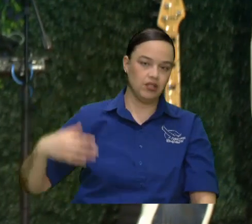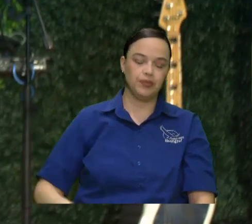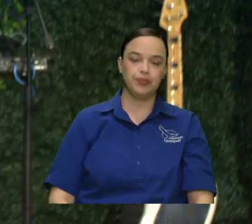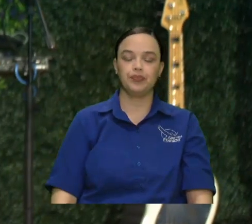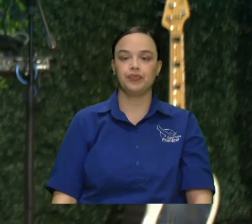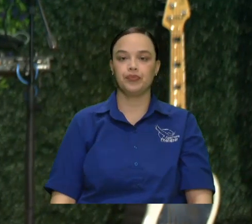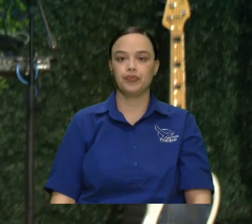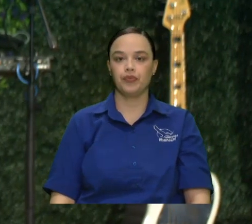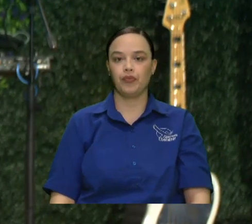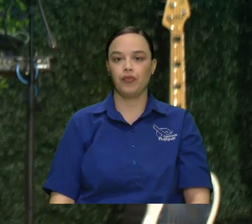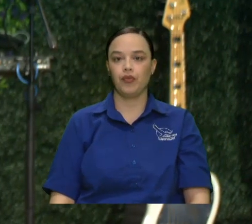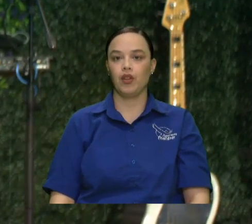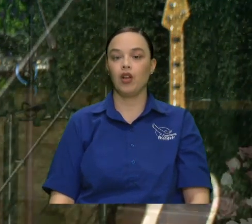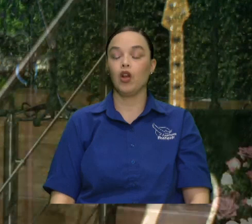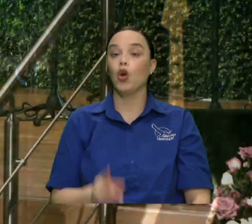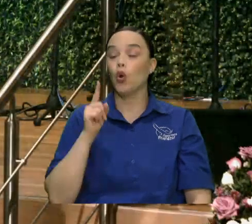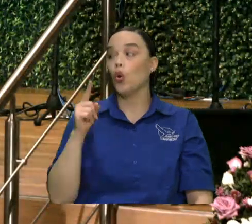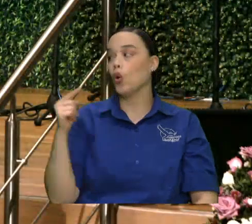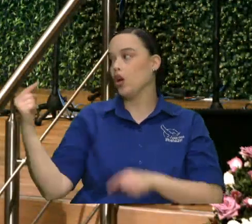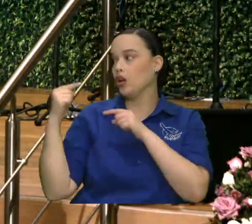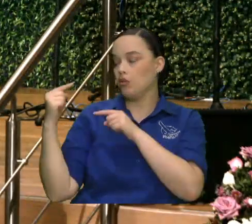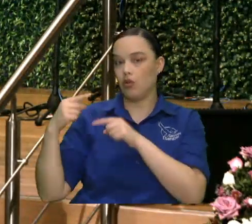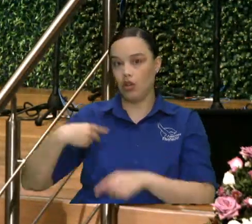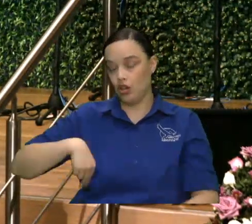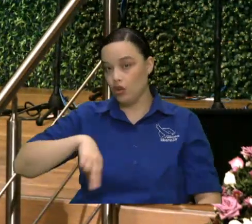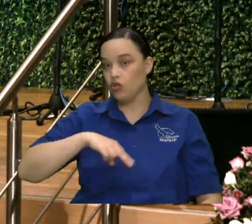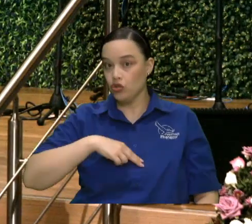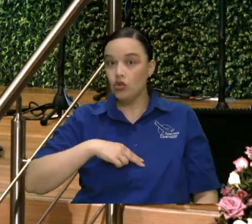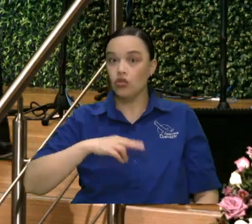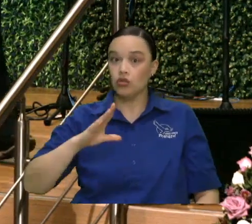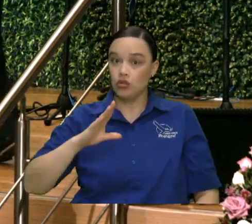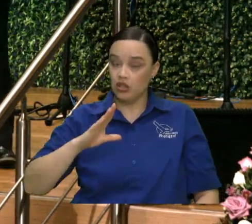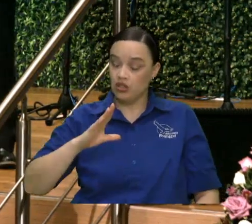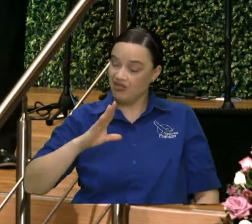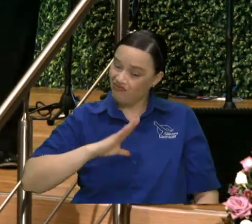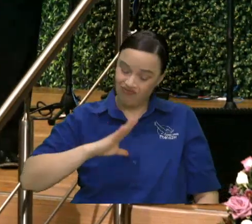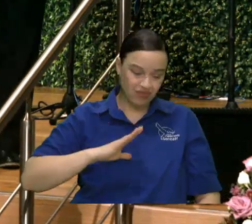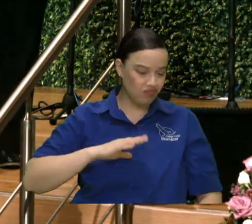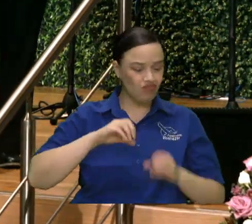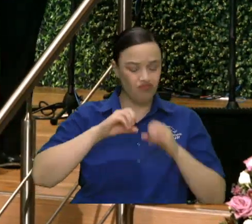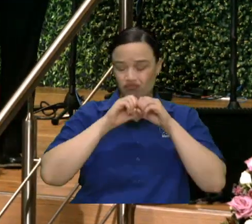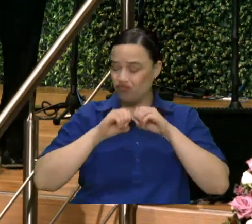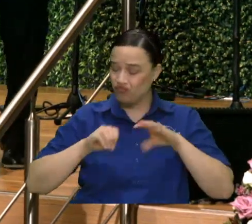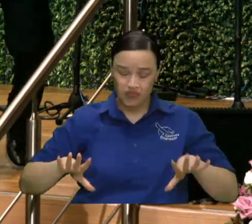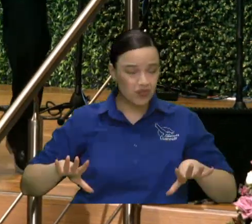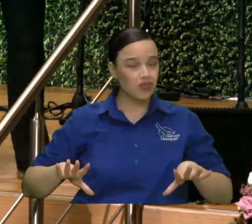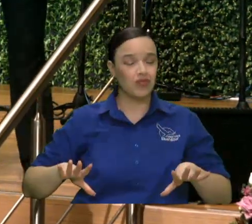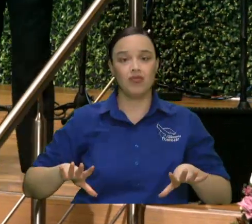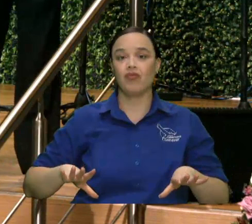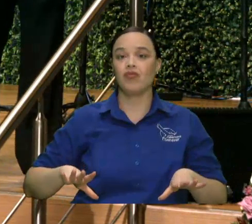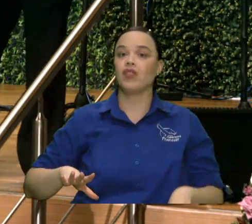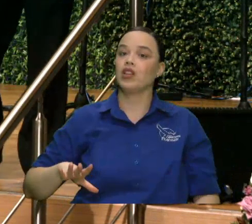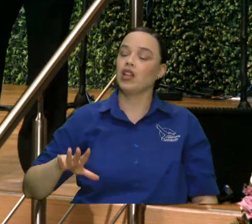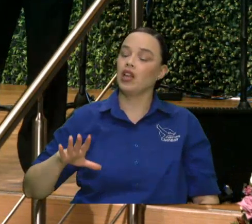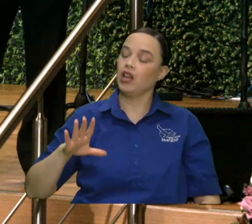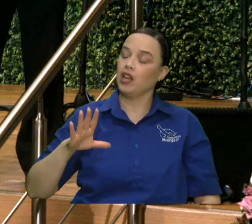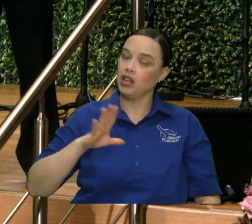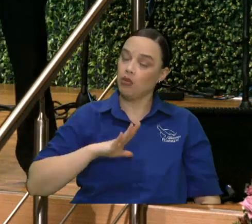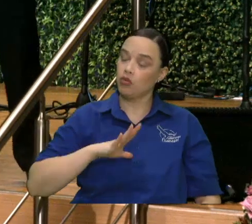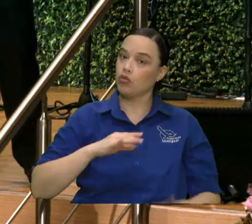entonces hermano un enemigo que nosotros vamos a tener que derrotar porque lo vamos a tener que identificar